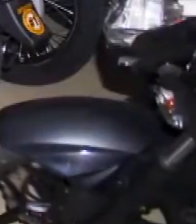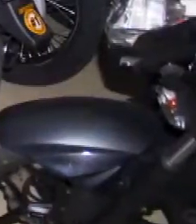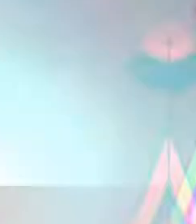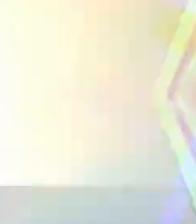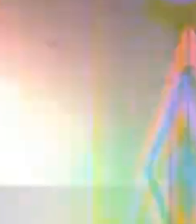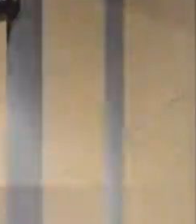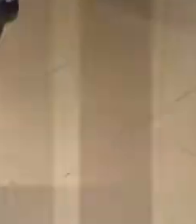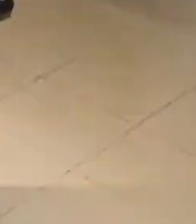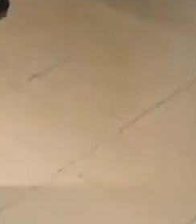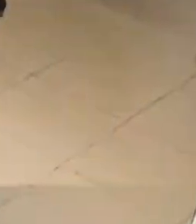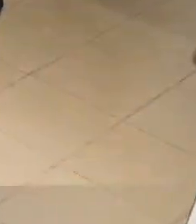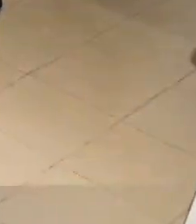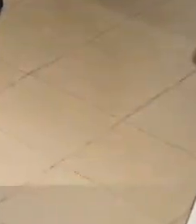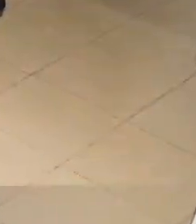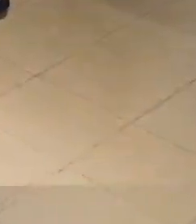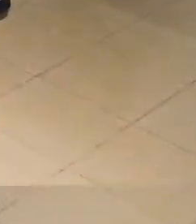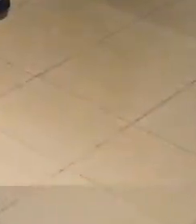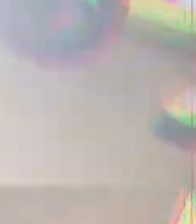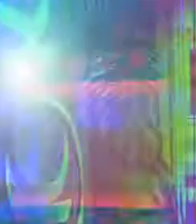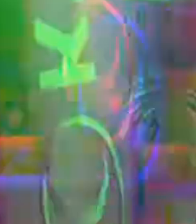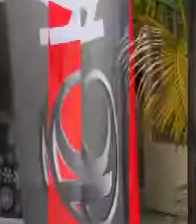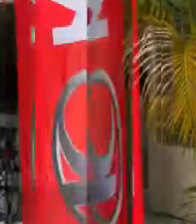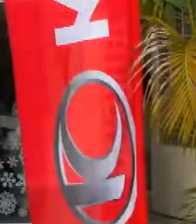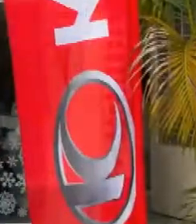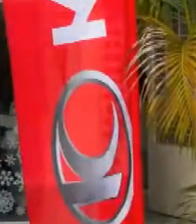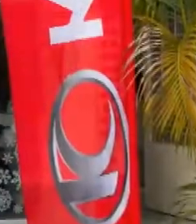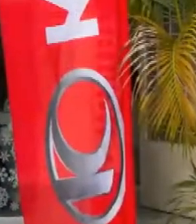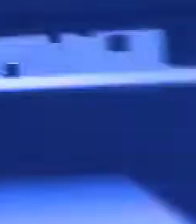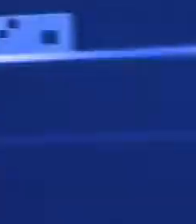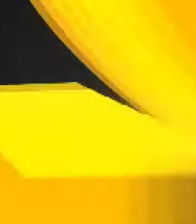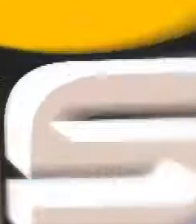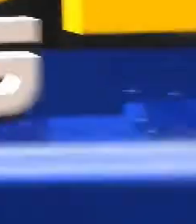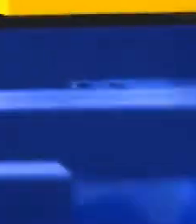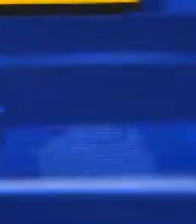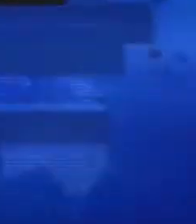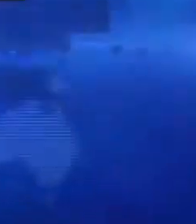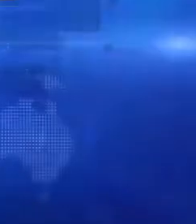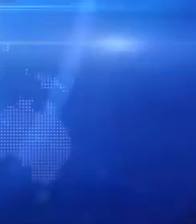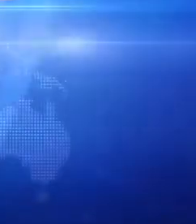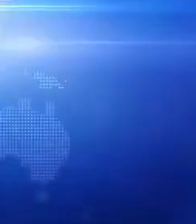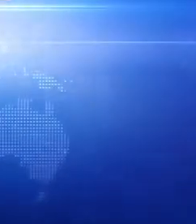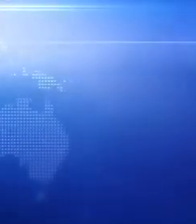con o sin cuota inicial. Comultrasan Motos.